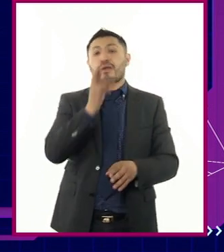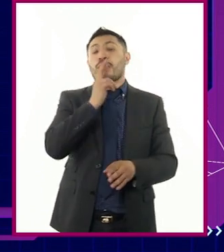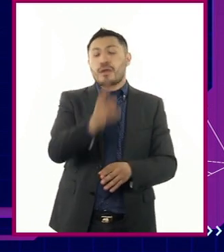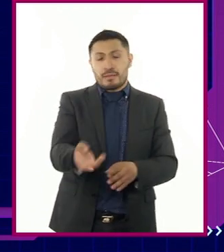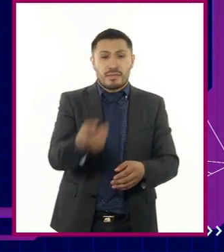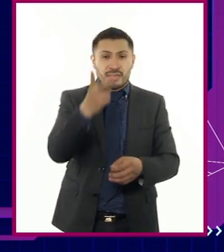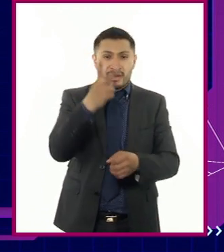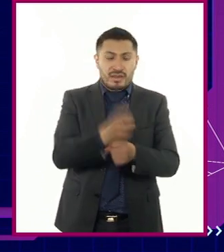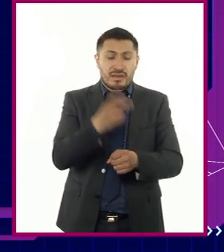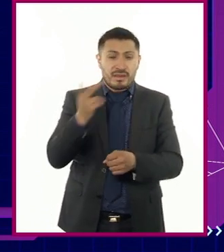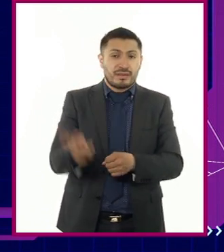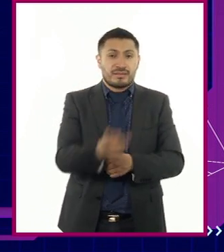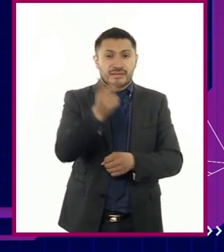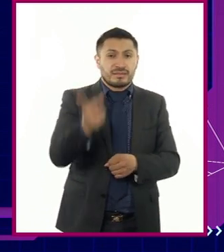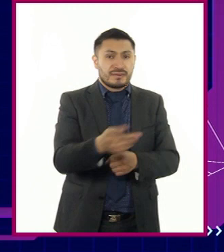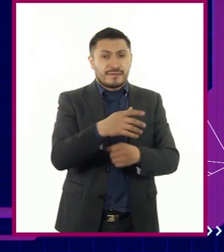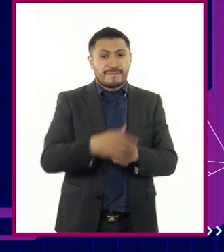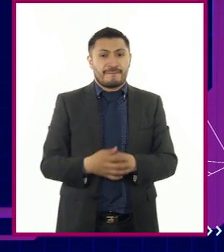la segunda pregunta.